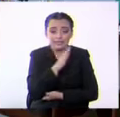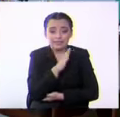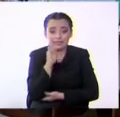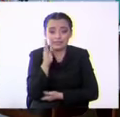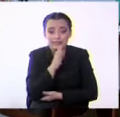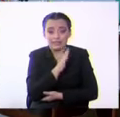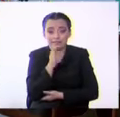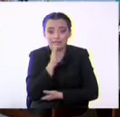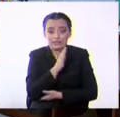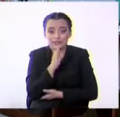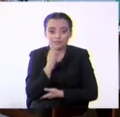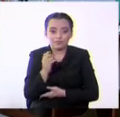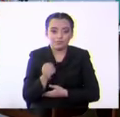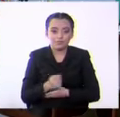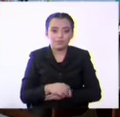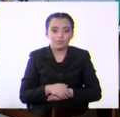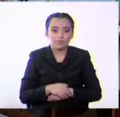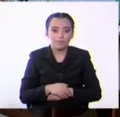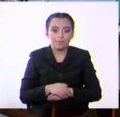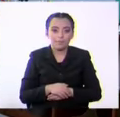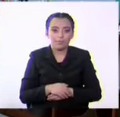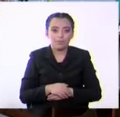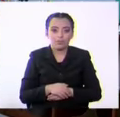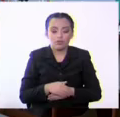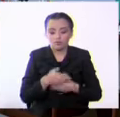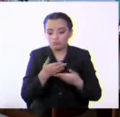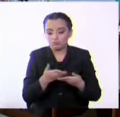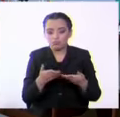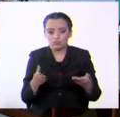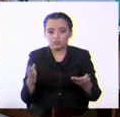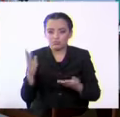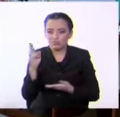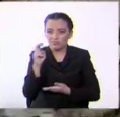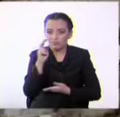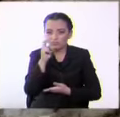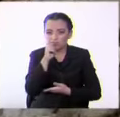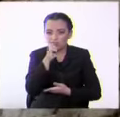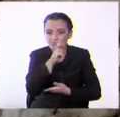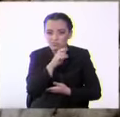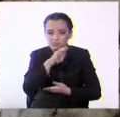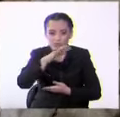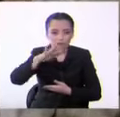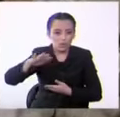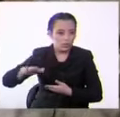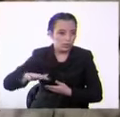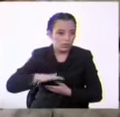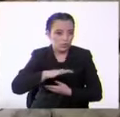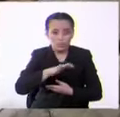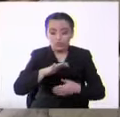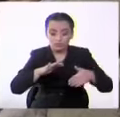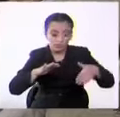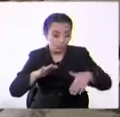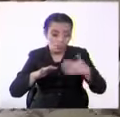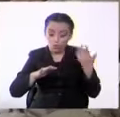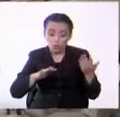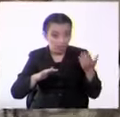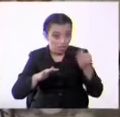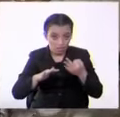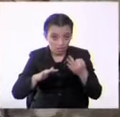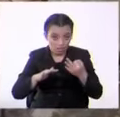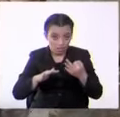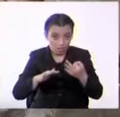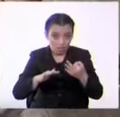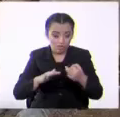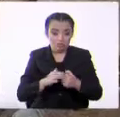la introducción de agentes extraños en un medio o en un lugar donde antes no existían. Esa contaminación puede